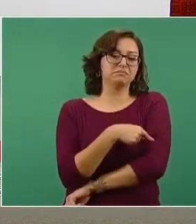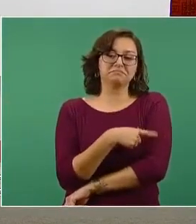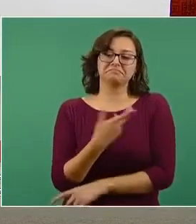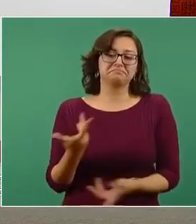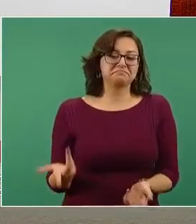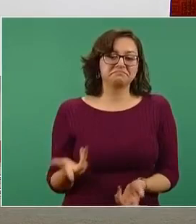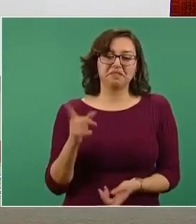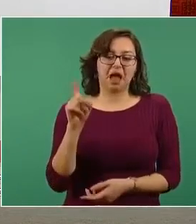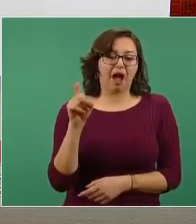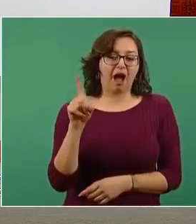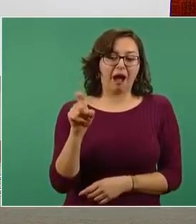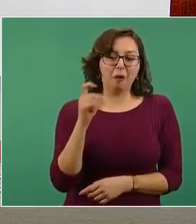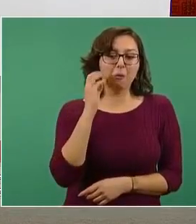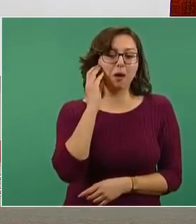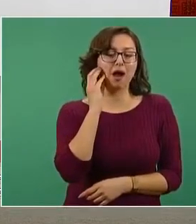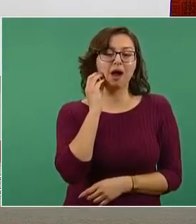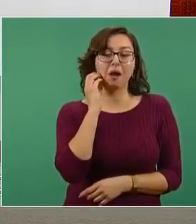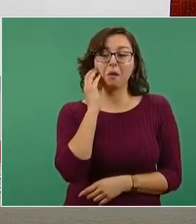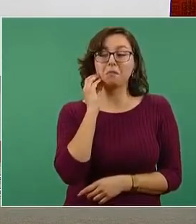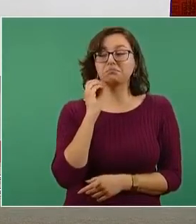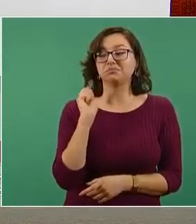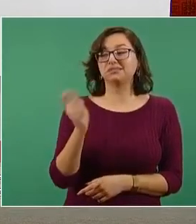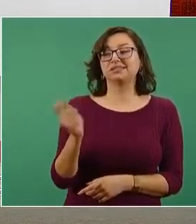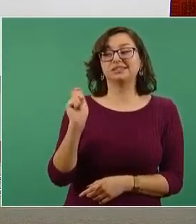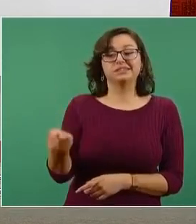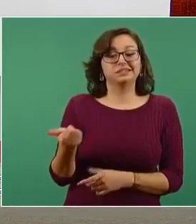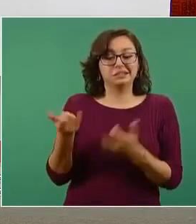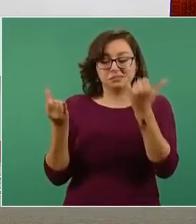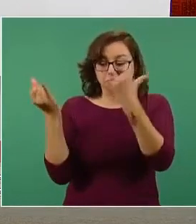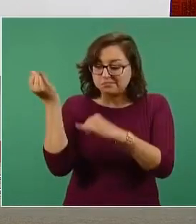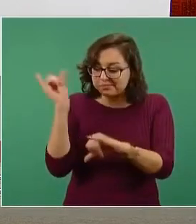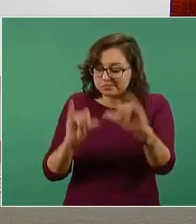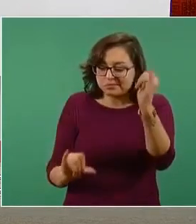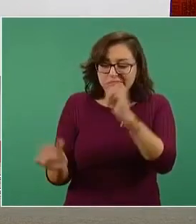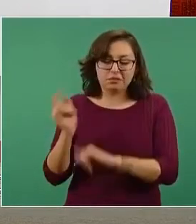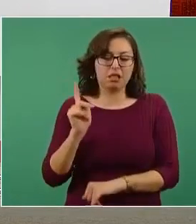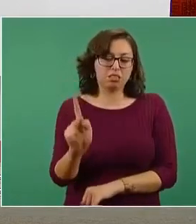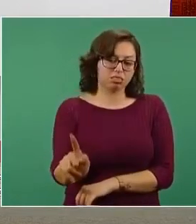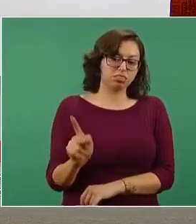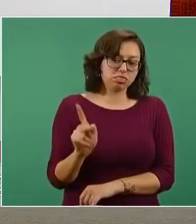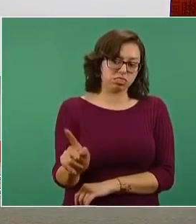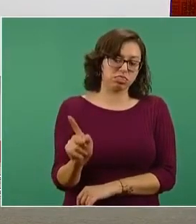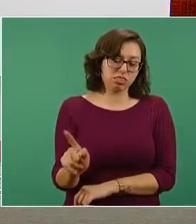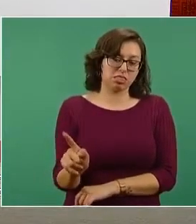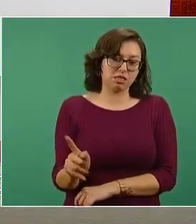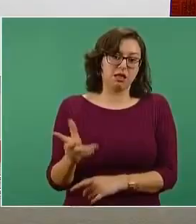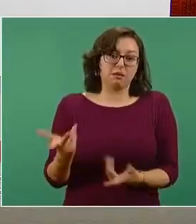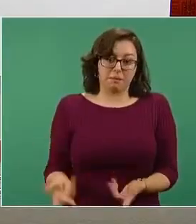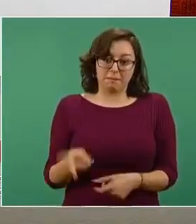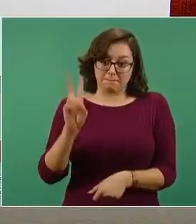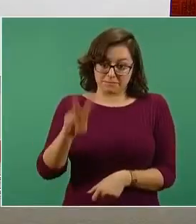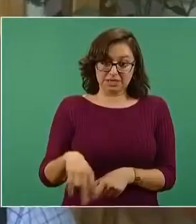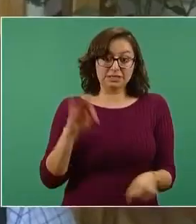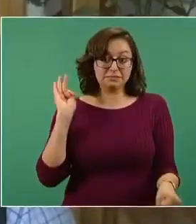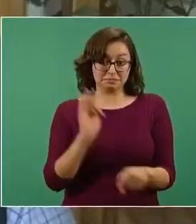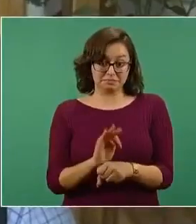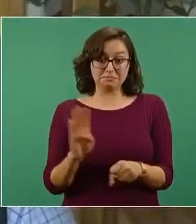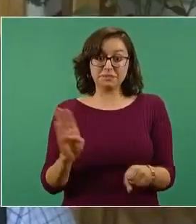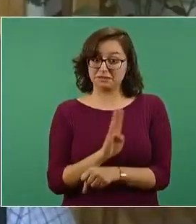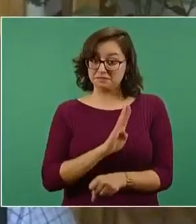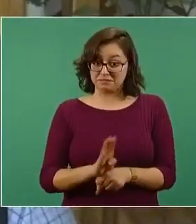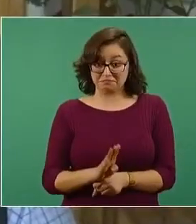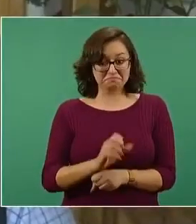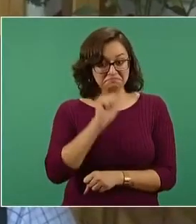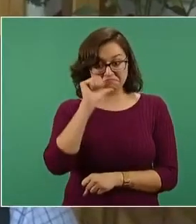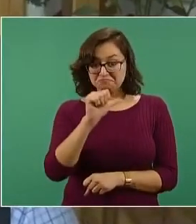un producto que nadie sabe de qué esté compuesto o qué tenga y si realmente le va a ofrecer algún beneficio, lo seguro